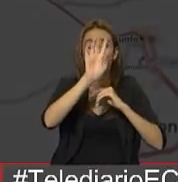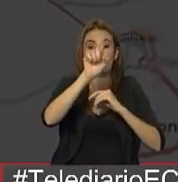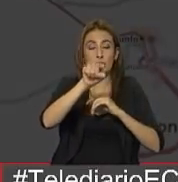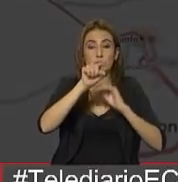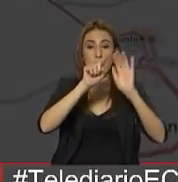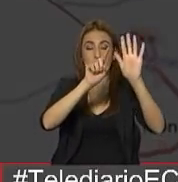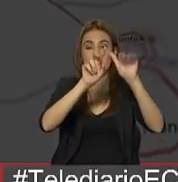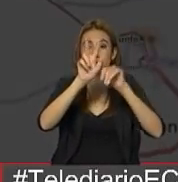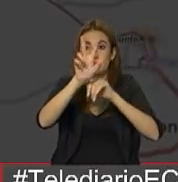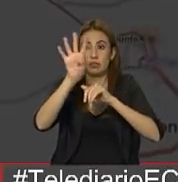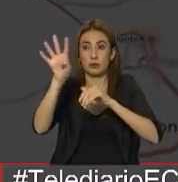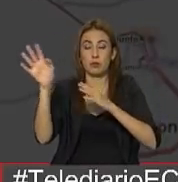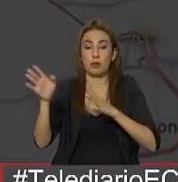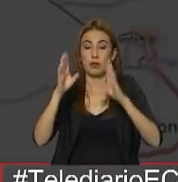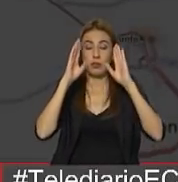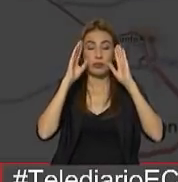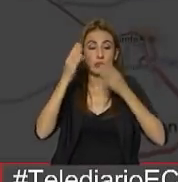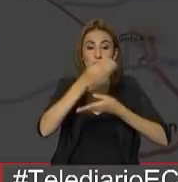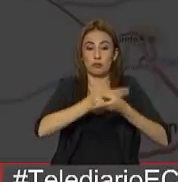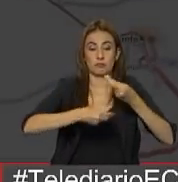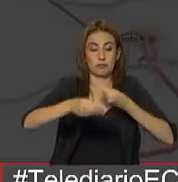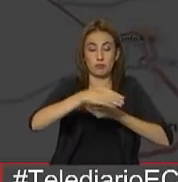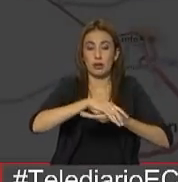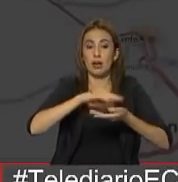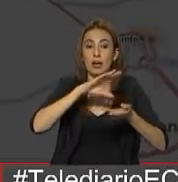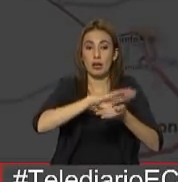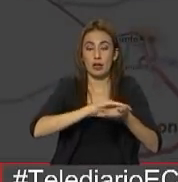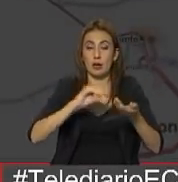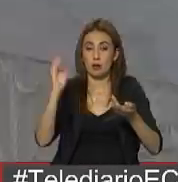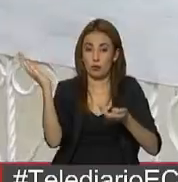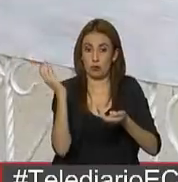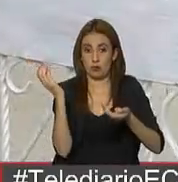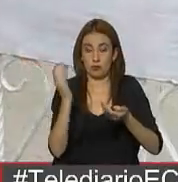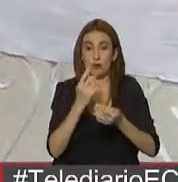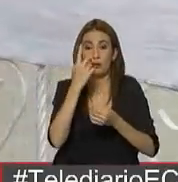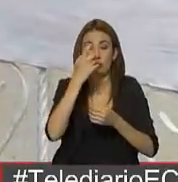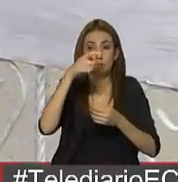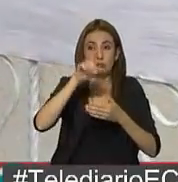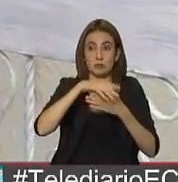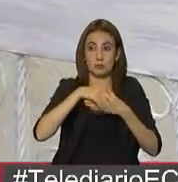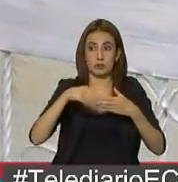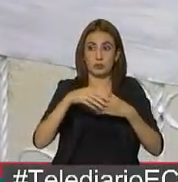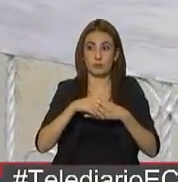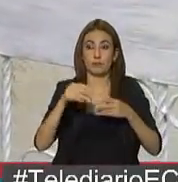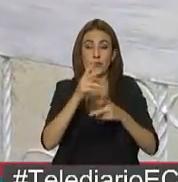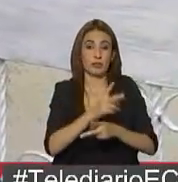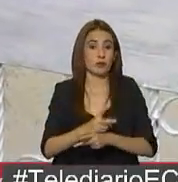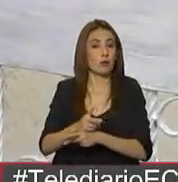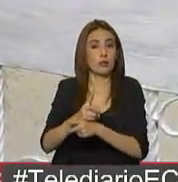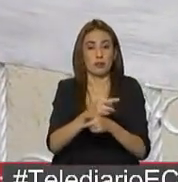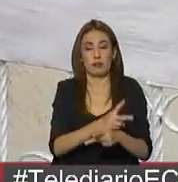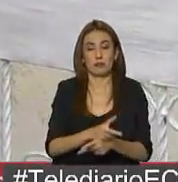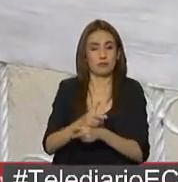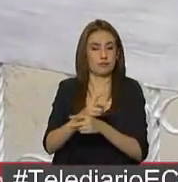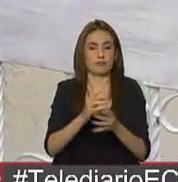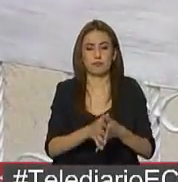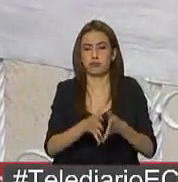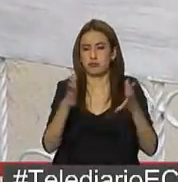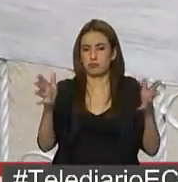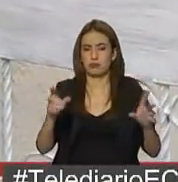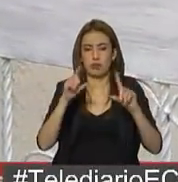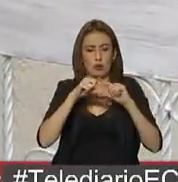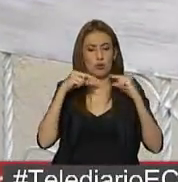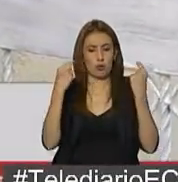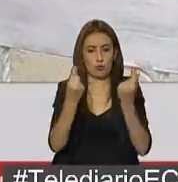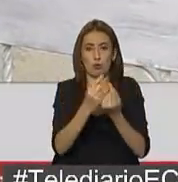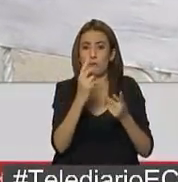Joaquín Gallegos Lara, con una inversión anual que supera los $11 millones. Y se hace un cuidado permanente a través de los grupos de médicos